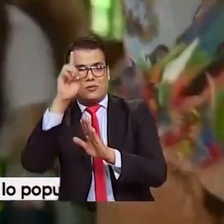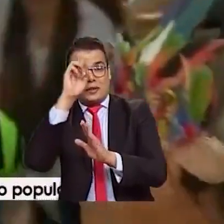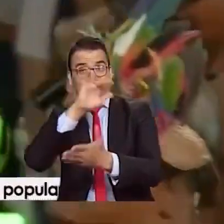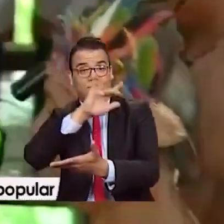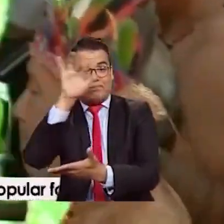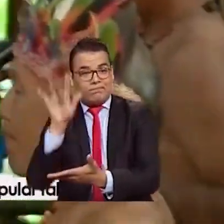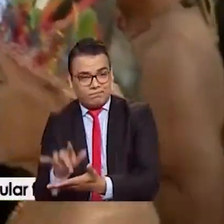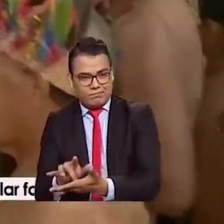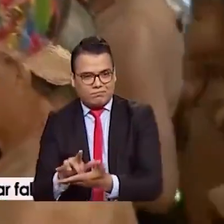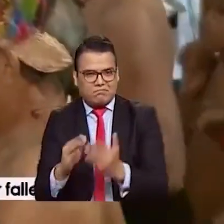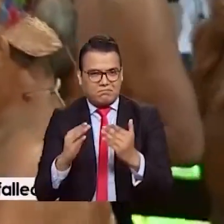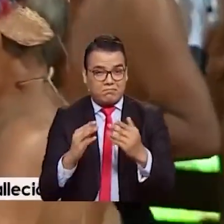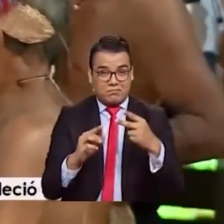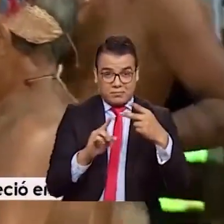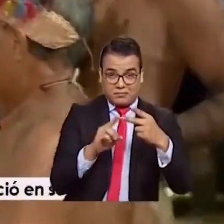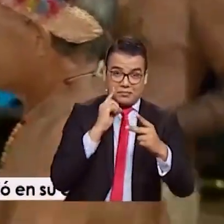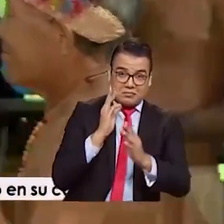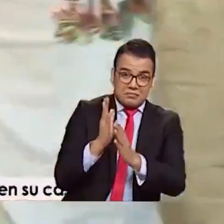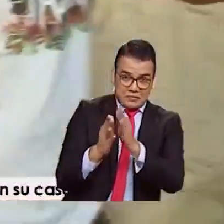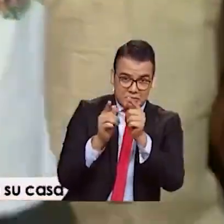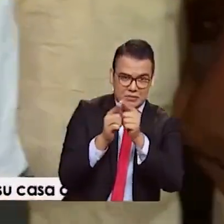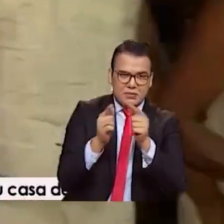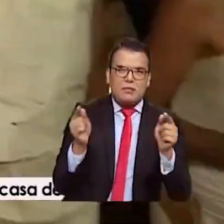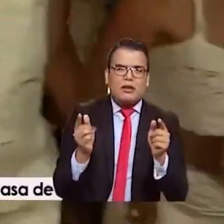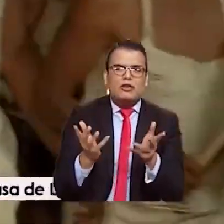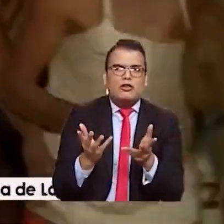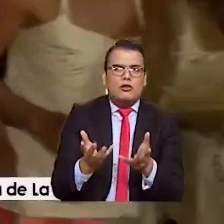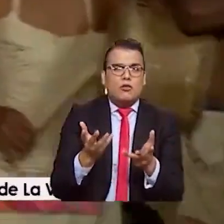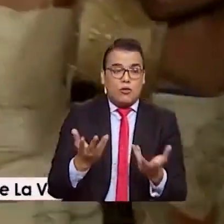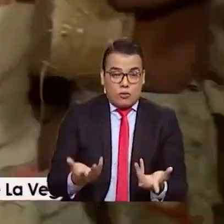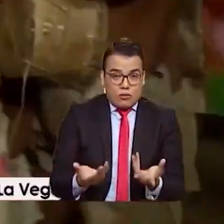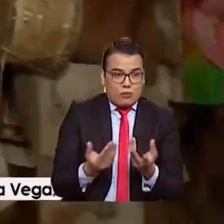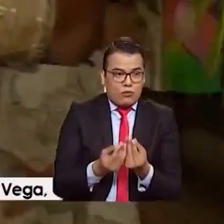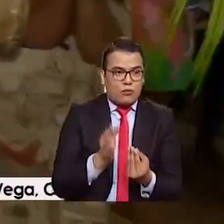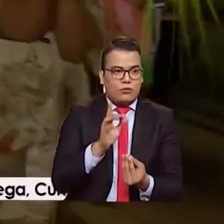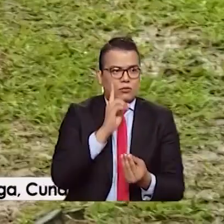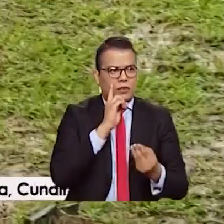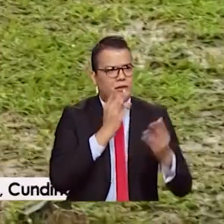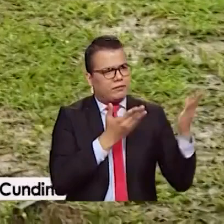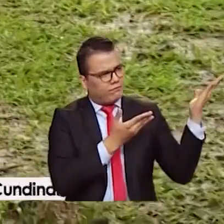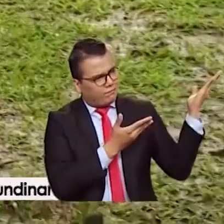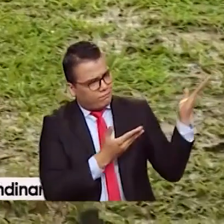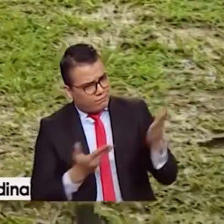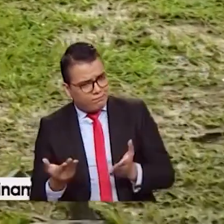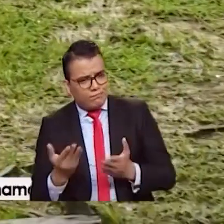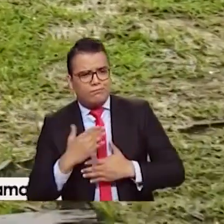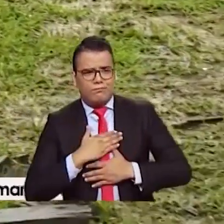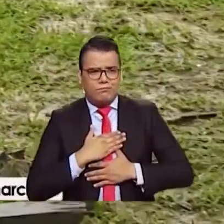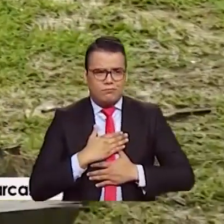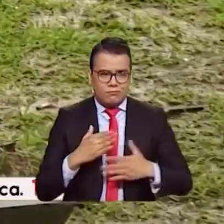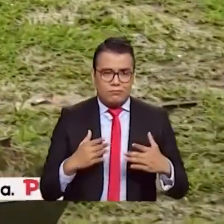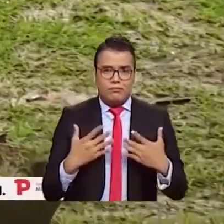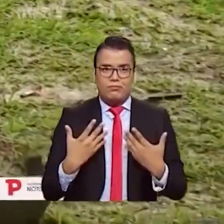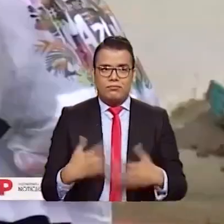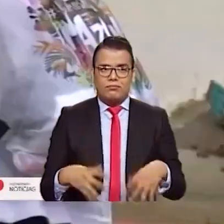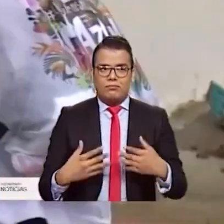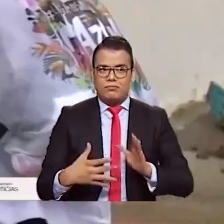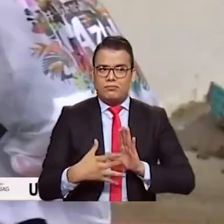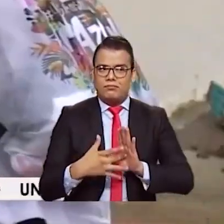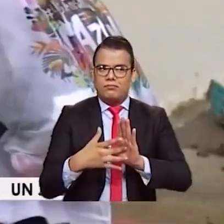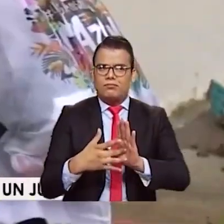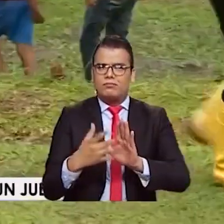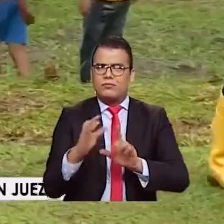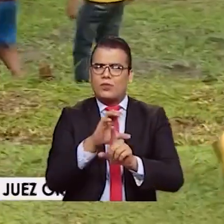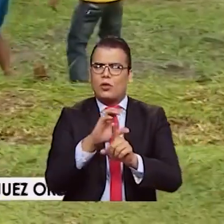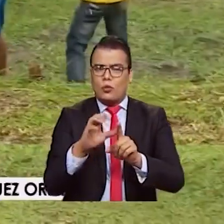la siguiente entrega de esta serie periodística les contaremos cómo los Ticunas reciben a quienes los visitan, quiénes son, cuántos componen esta etnia y quiénes